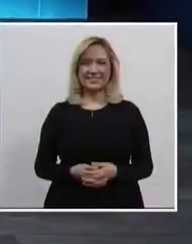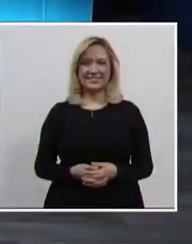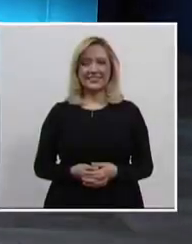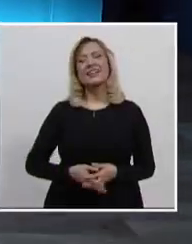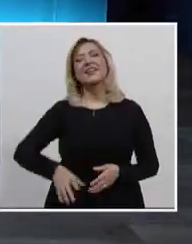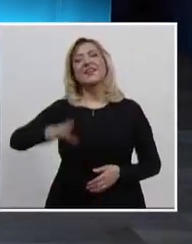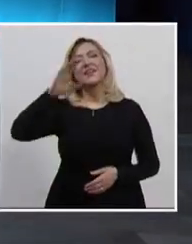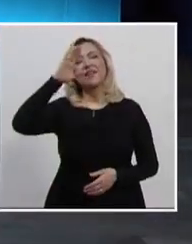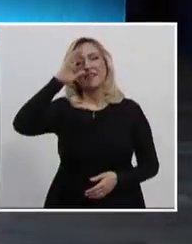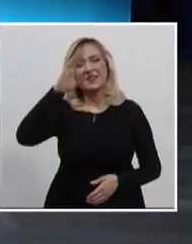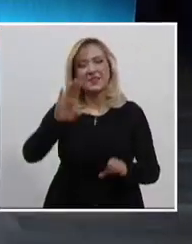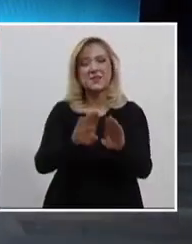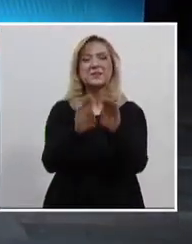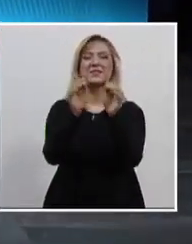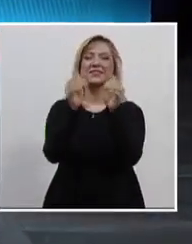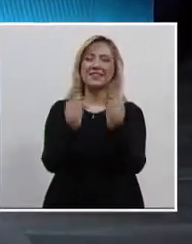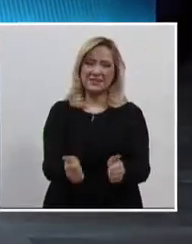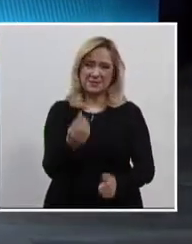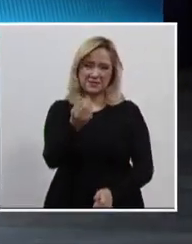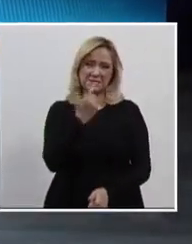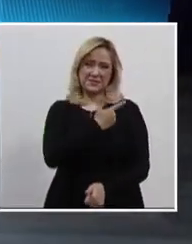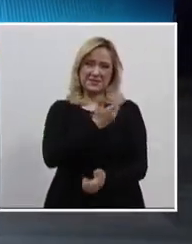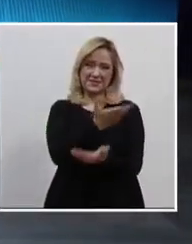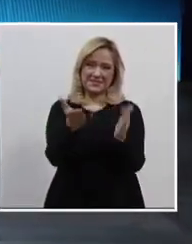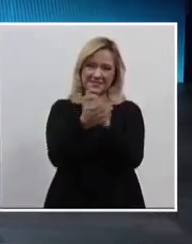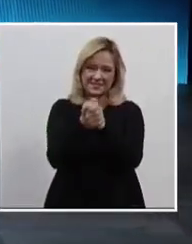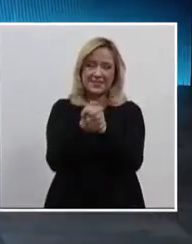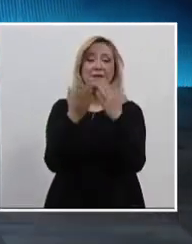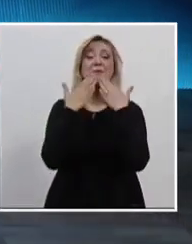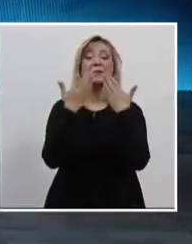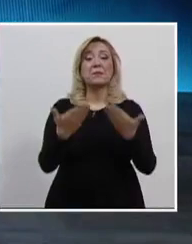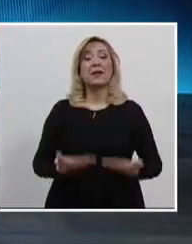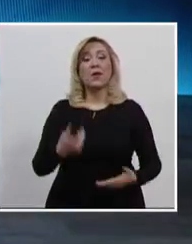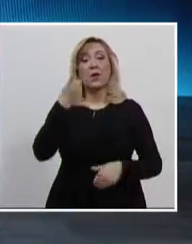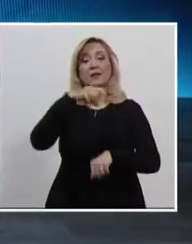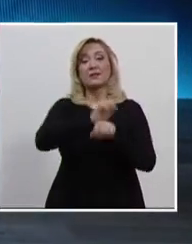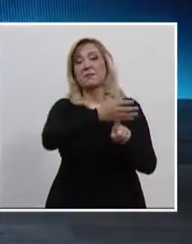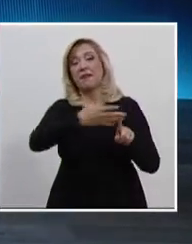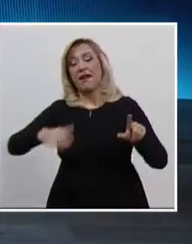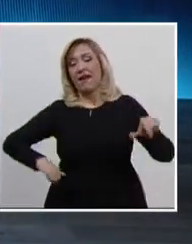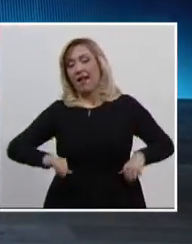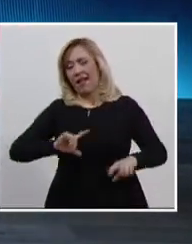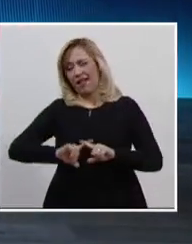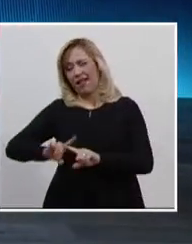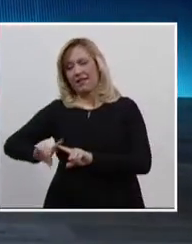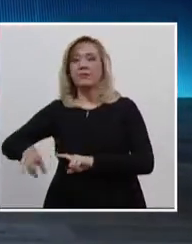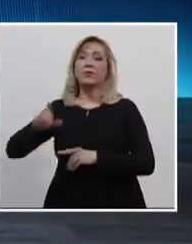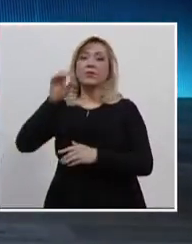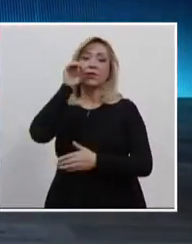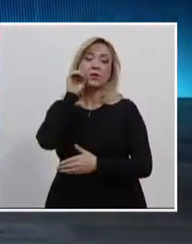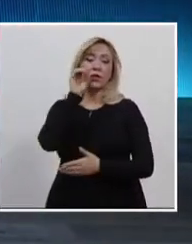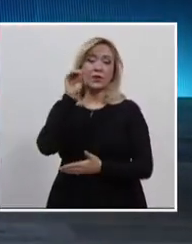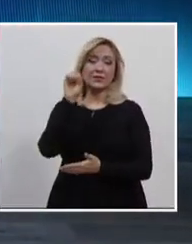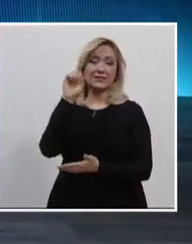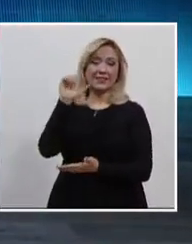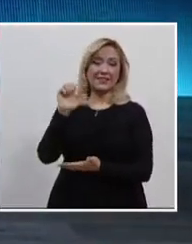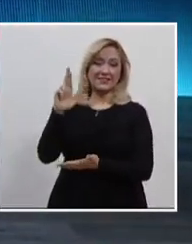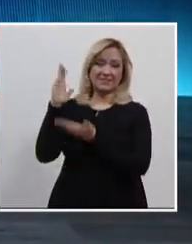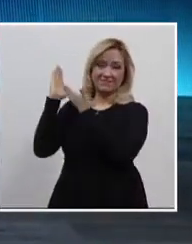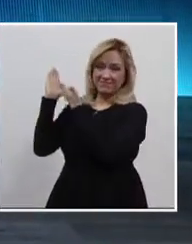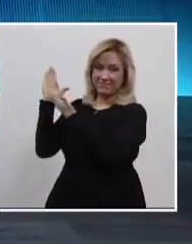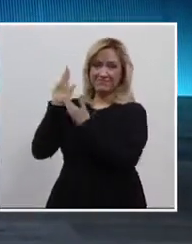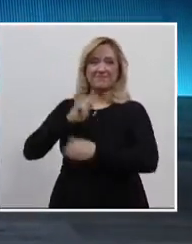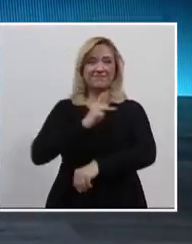¿Qué tal? ¿Cómo le va? Qué gusto saludarle. Bienvenidos a Semanario Judicial. Soy Oscar González. En nombre de todo este equipo de trabajo, le damos